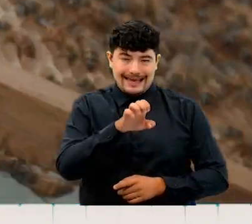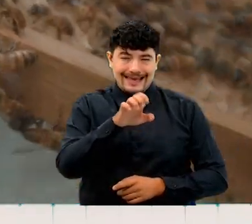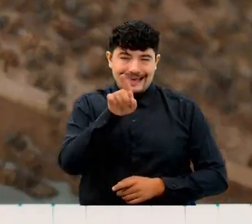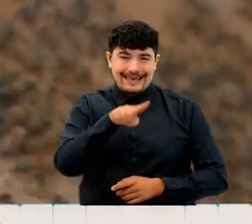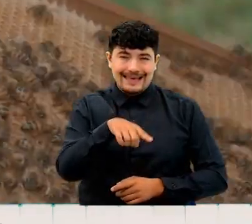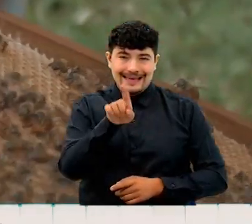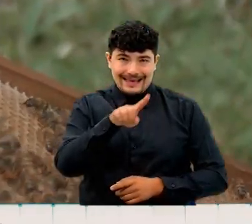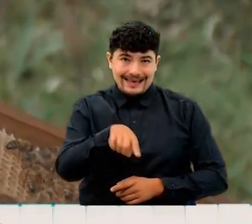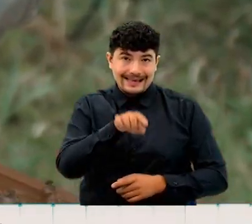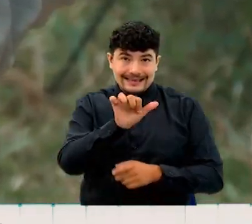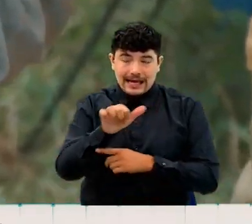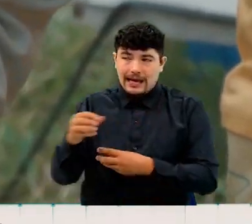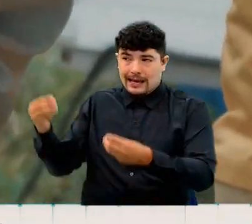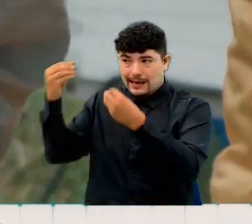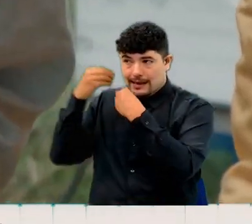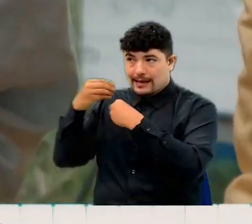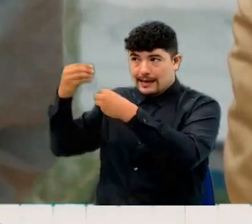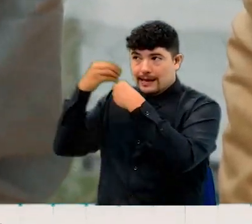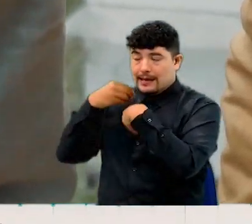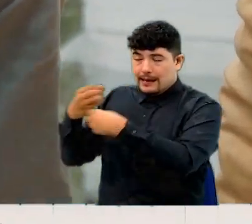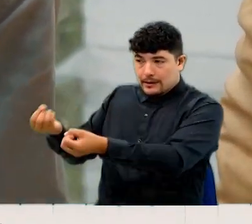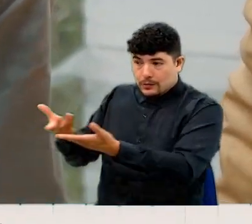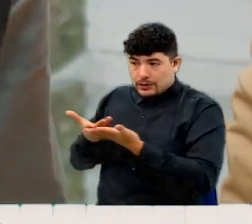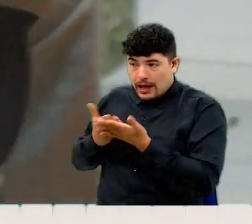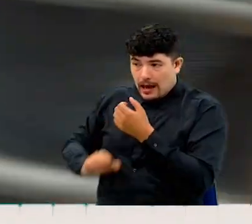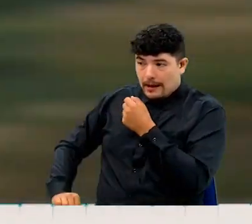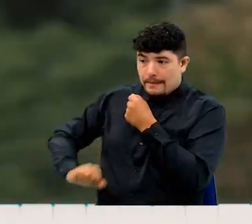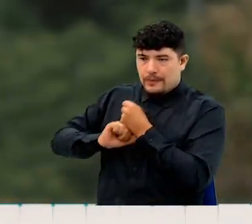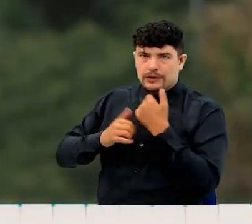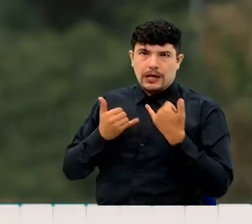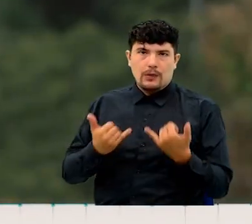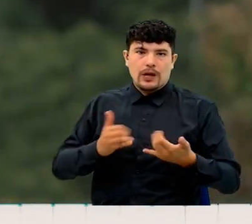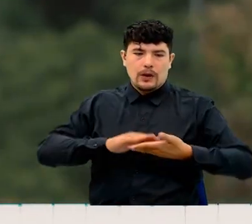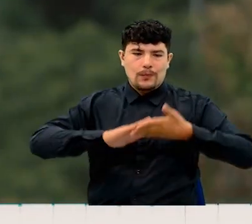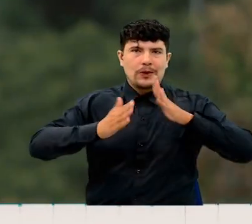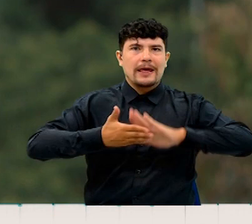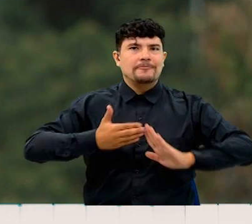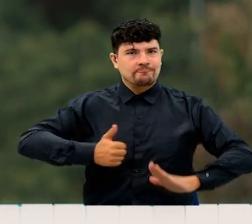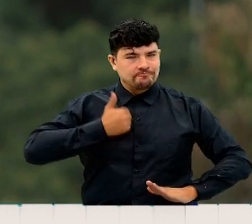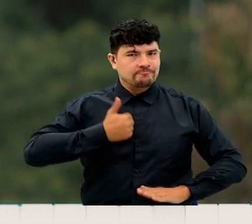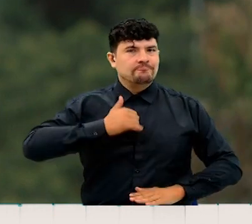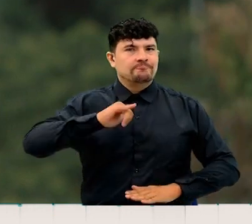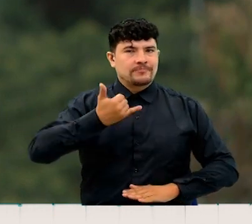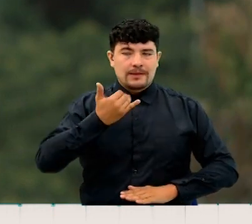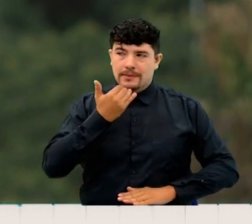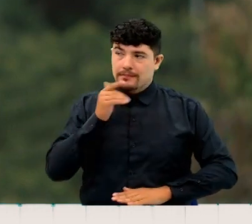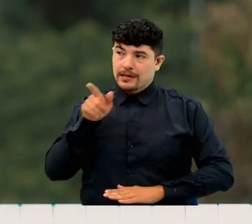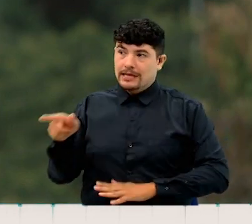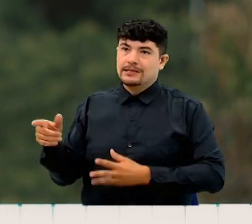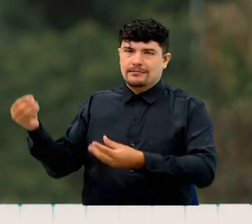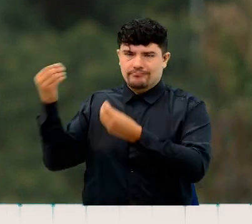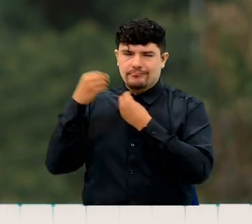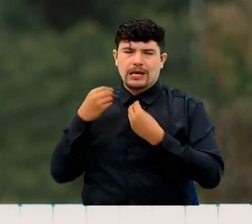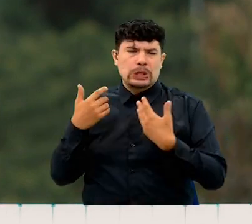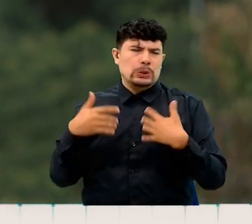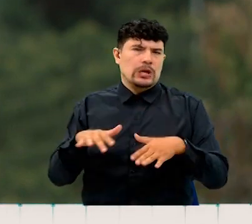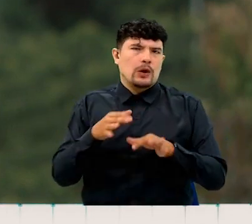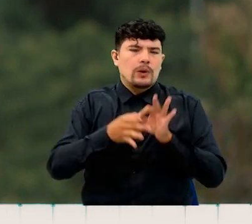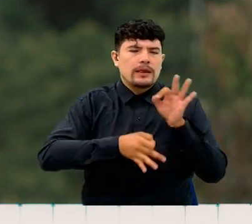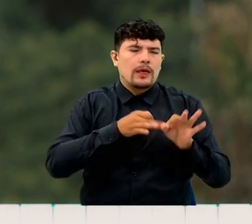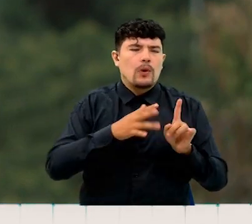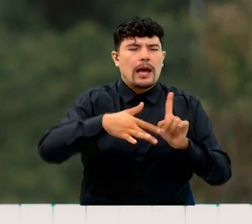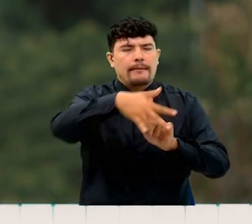dado y que pues prácticamente lo hemos aprovechado, nos ha enseñado por lo menos como a cuidar más el ambiente, a cuidar más